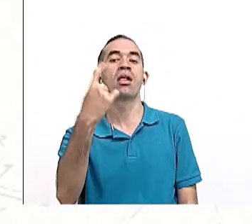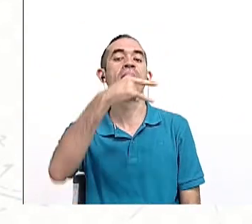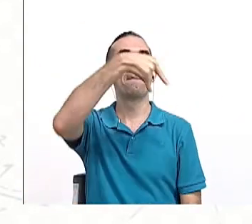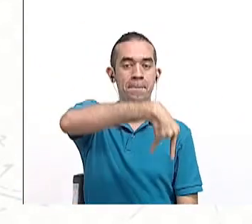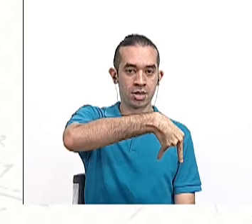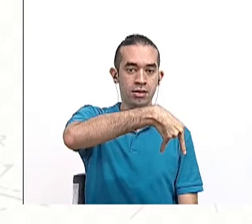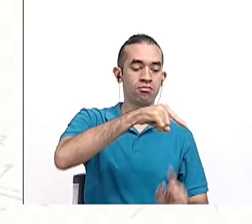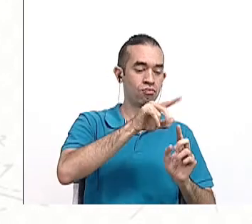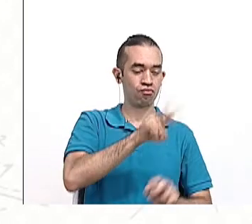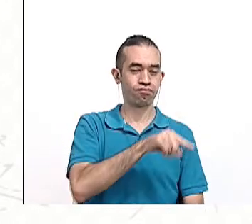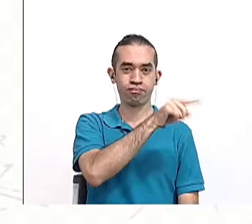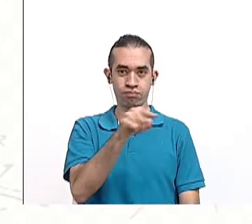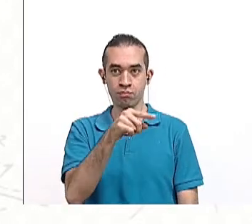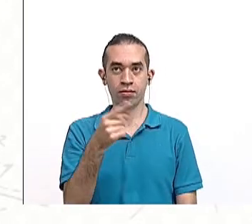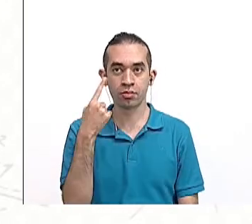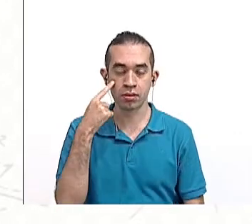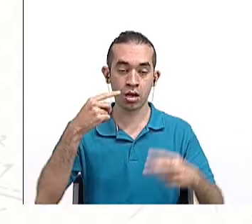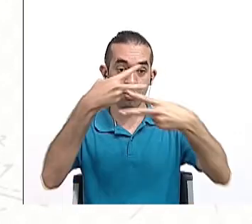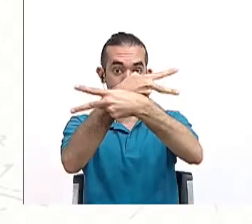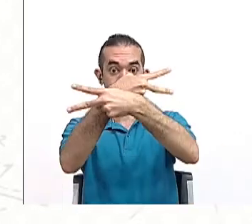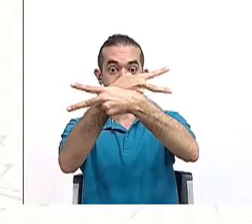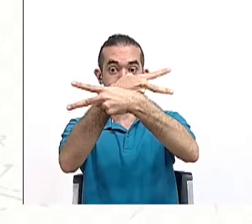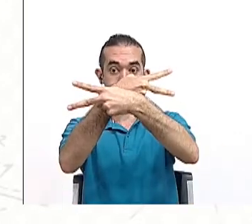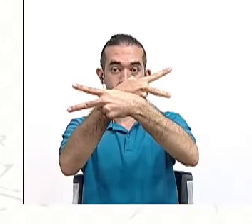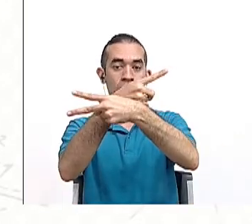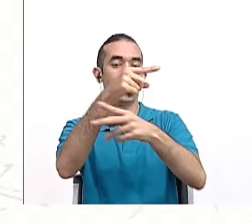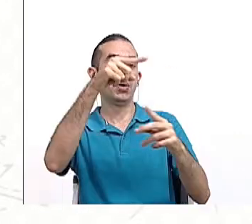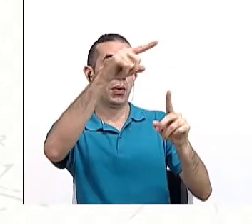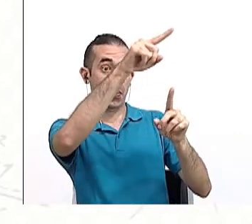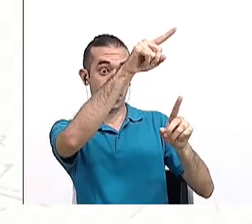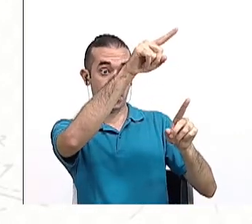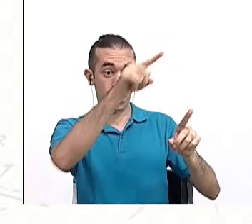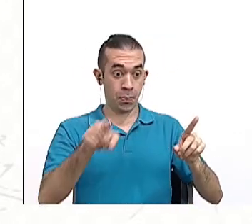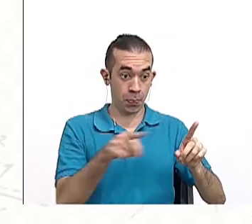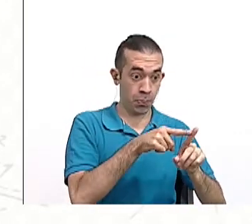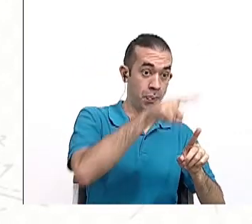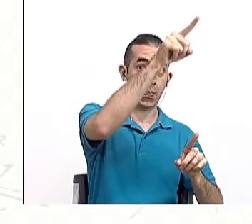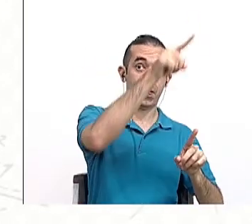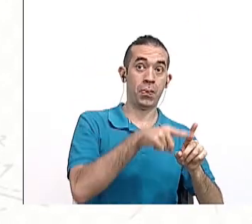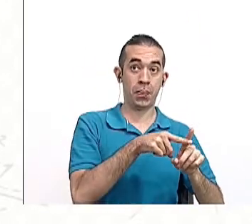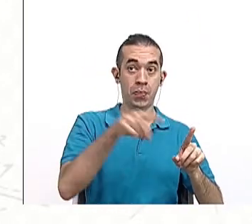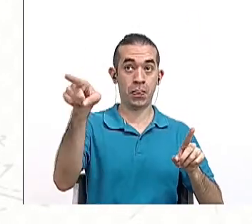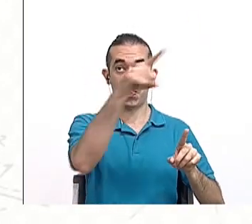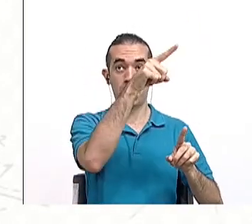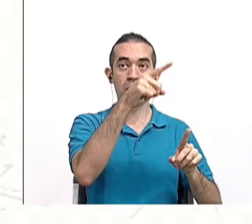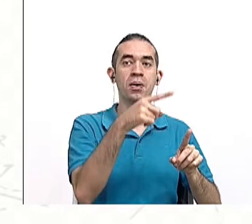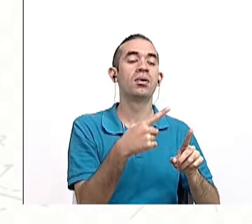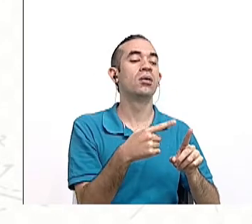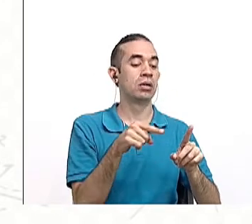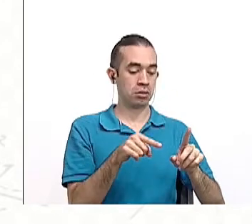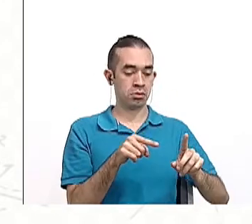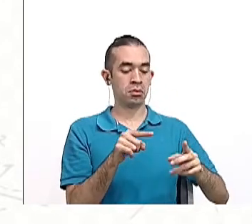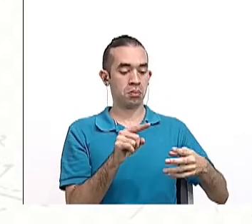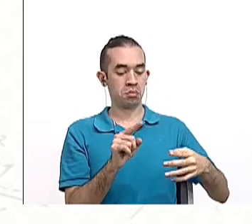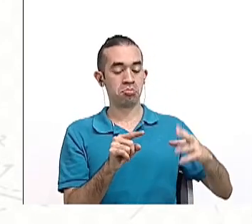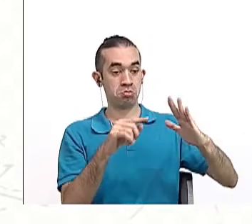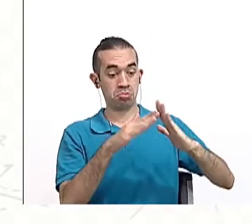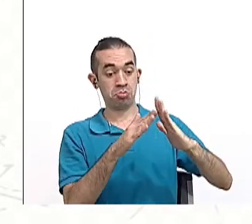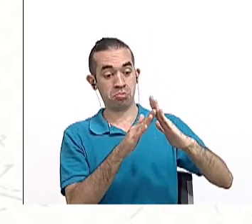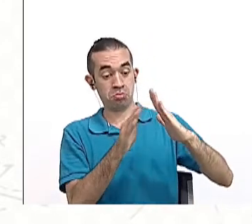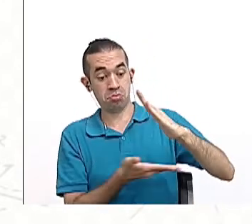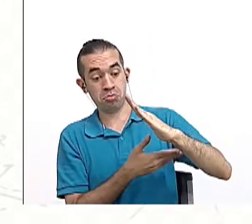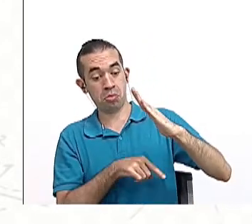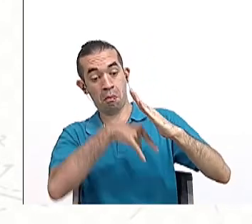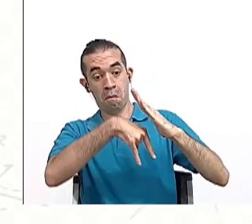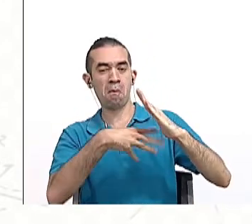que ocupo lo que es tener el suplemento del ángulo cuya media 126 por eso demoler el nombre de gamma de